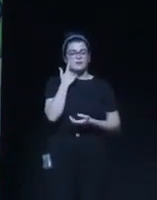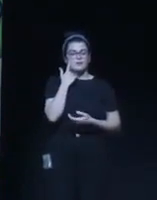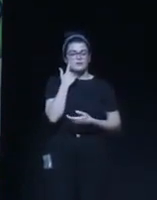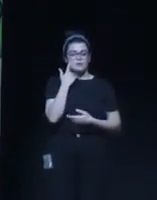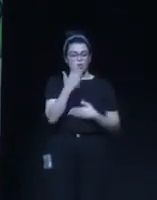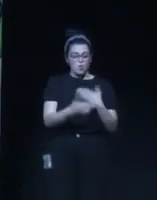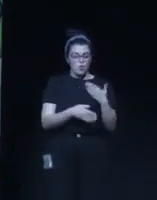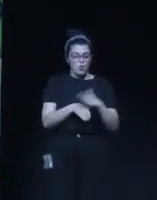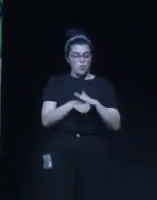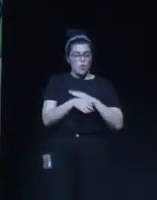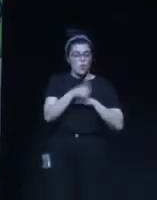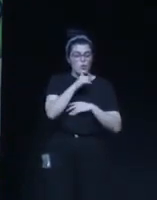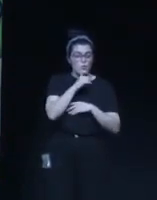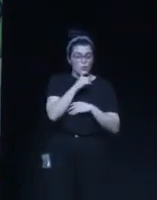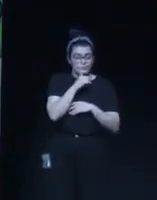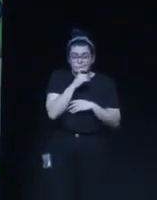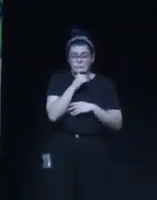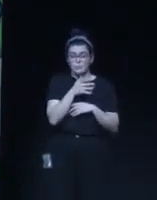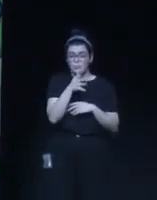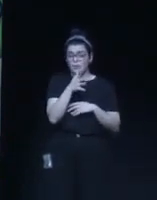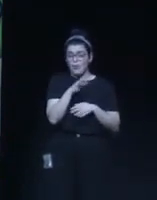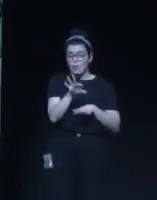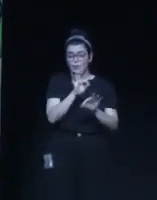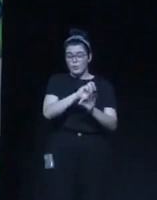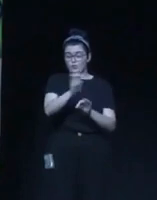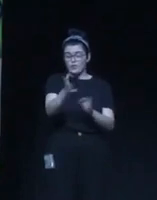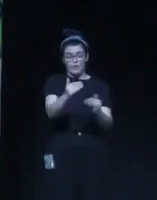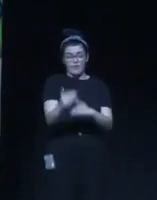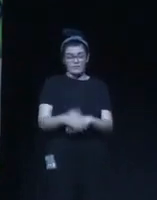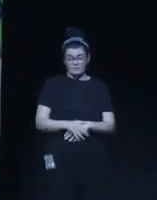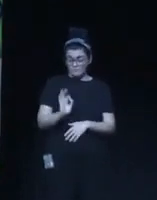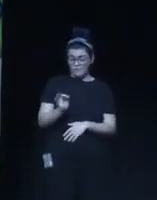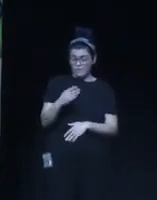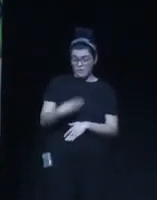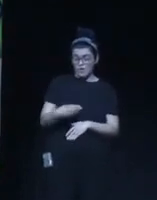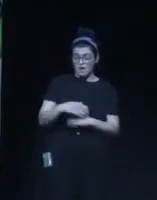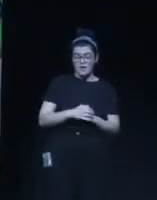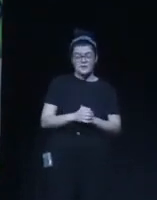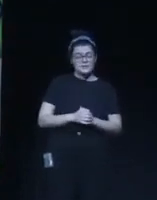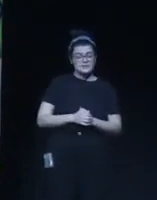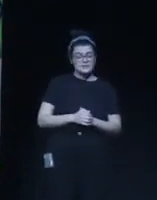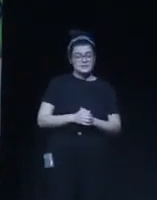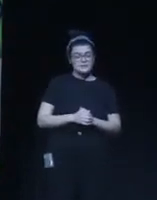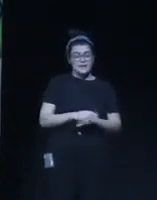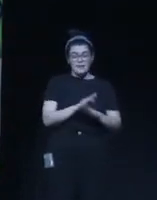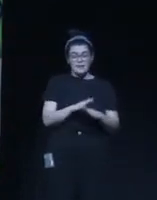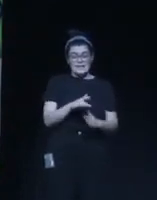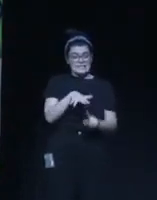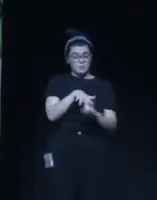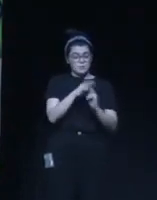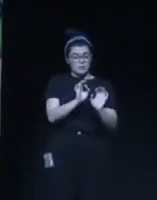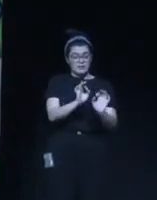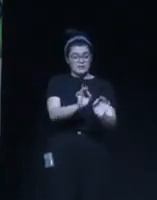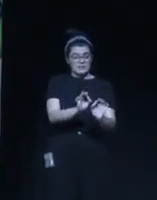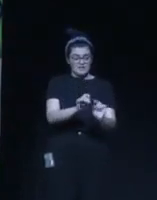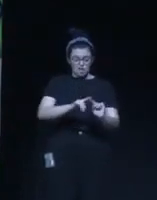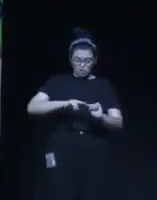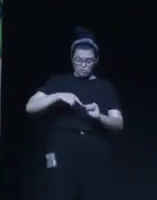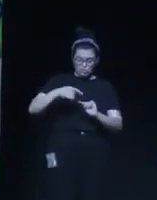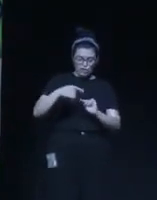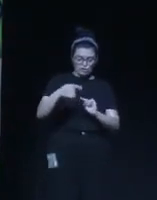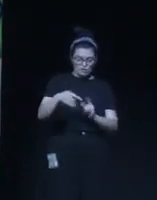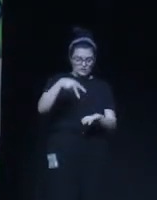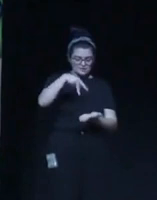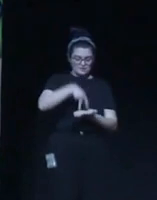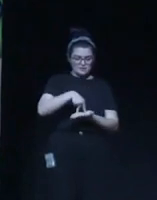Porque no nos ha quedado otra, ¿verdad, Begoña? Quiero decir que cuando tienes eso ahí y cada día hace